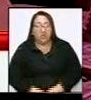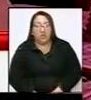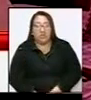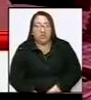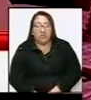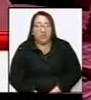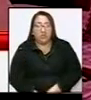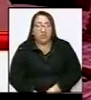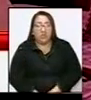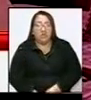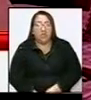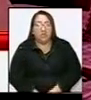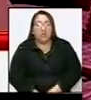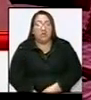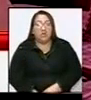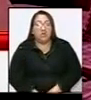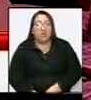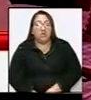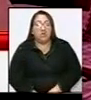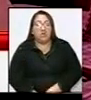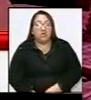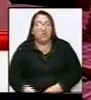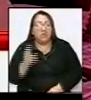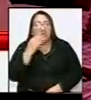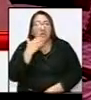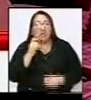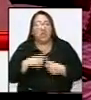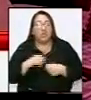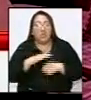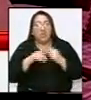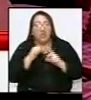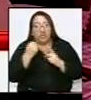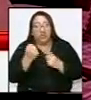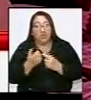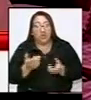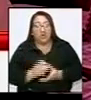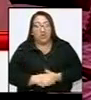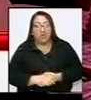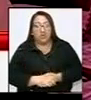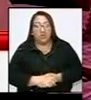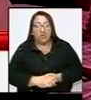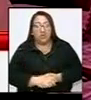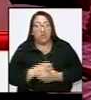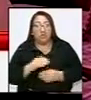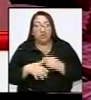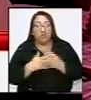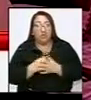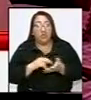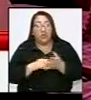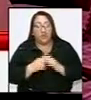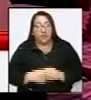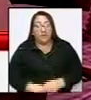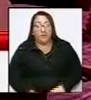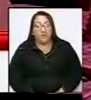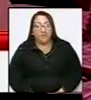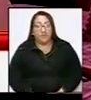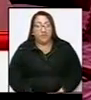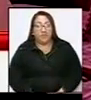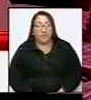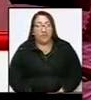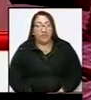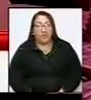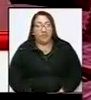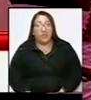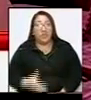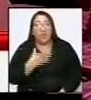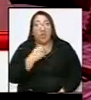¿no?, o se busque un mecanismo para ver quiénes son los que participan como sociedad civil, porque no todos, como decía mi abuela, que en paz descanse,